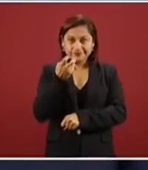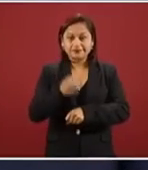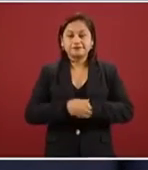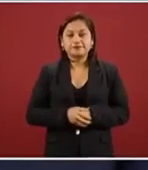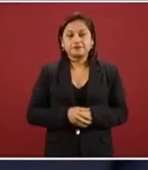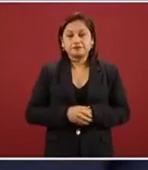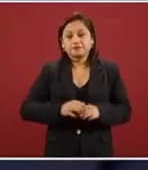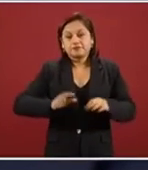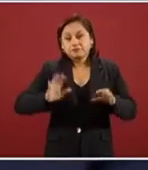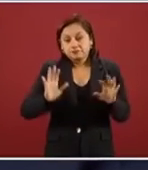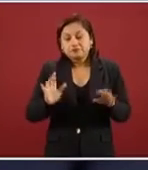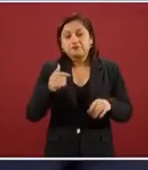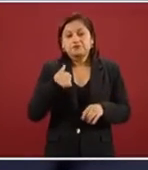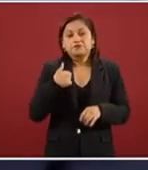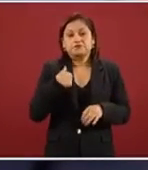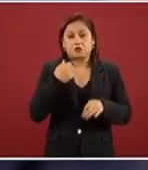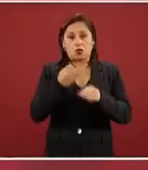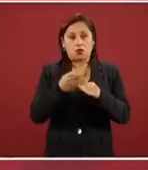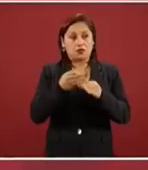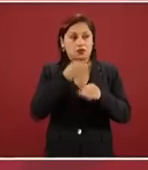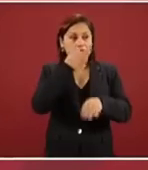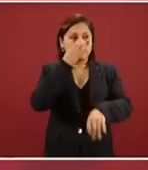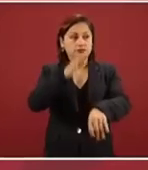Entonces, decirles a todos,